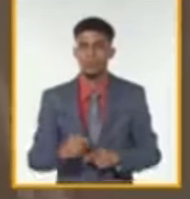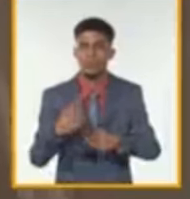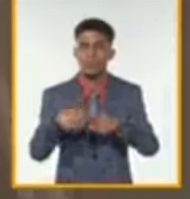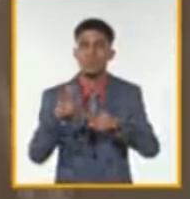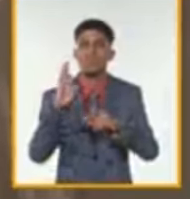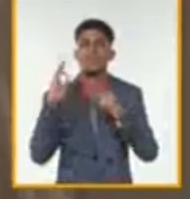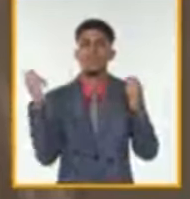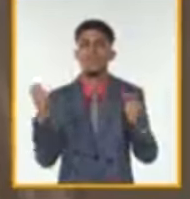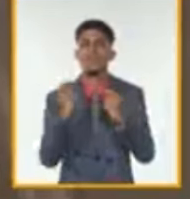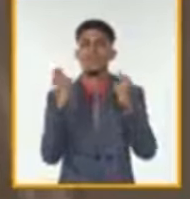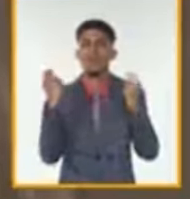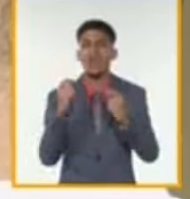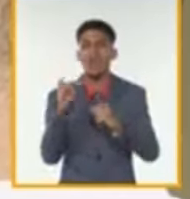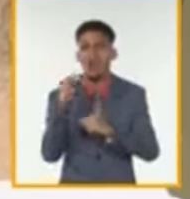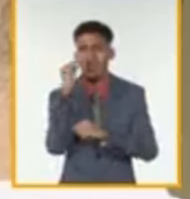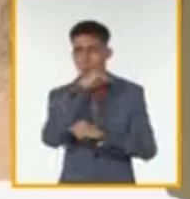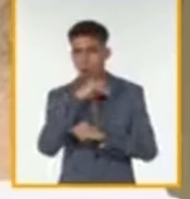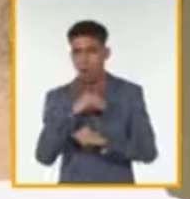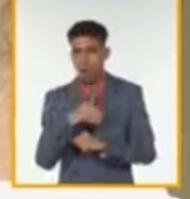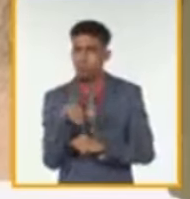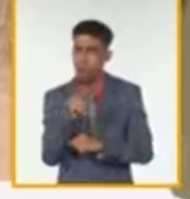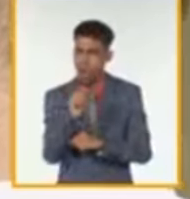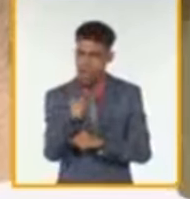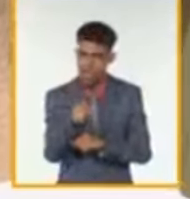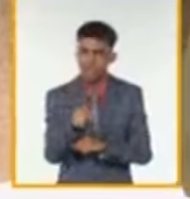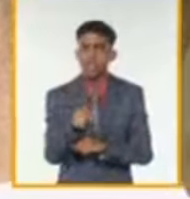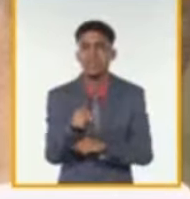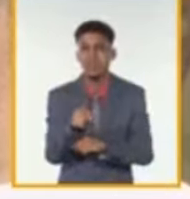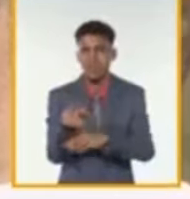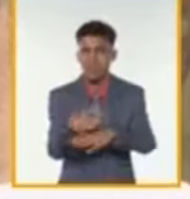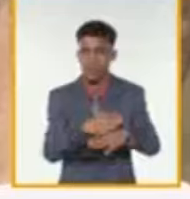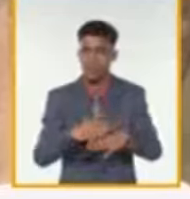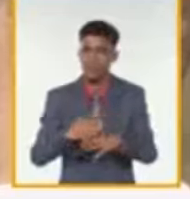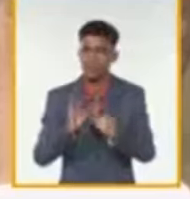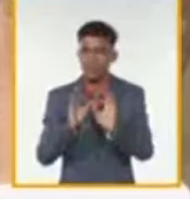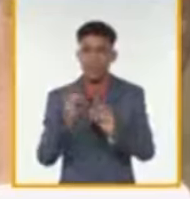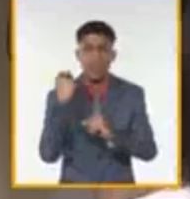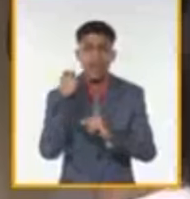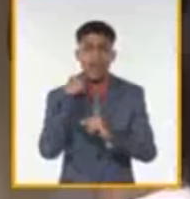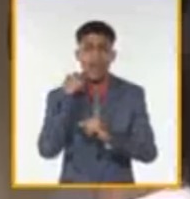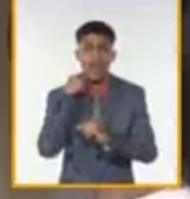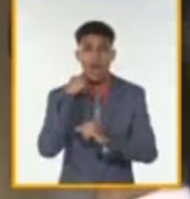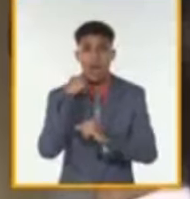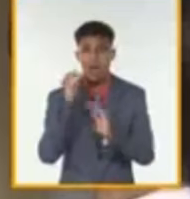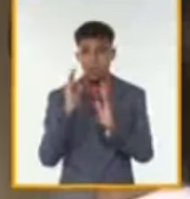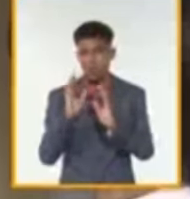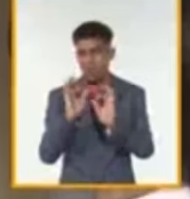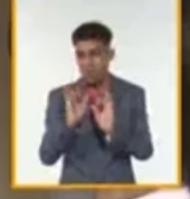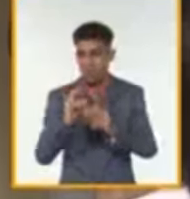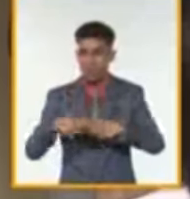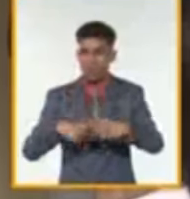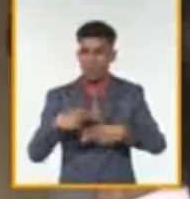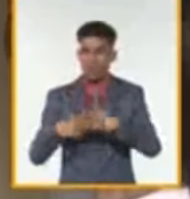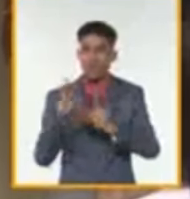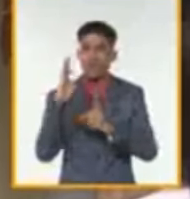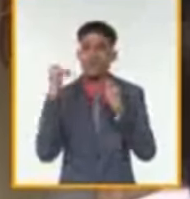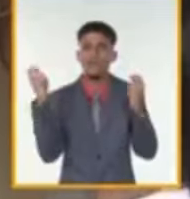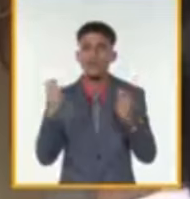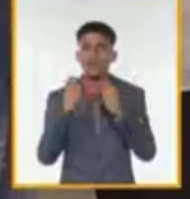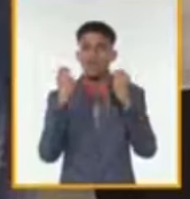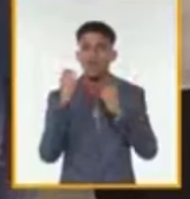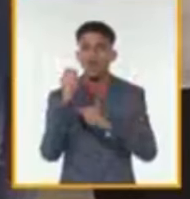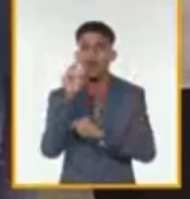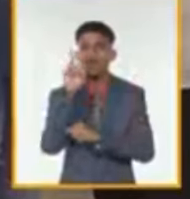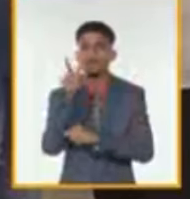moda del superarte también que es otro de los eventos que que se que se realiza todos los años acá en Santa Clara el festival audiovisual de la